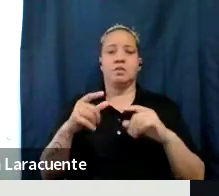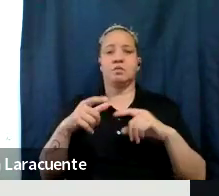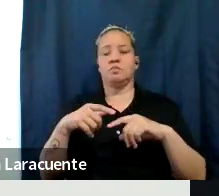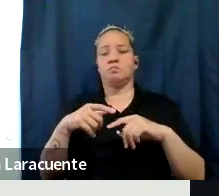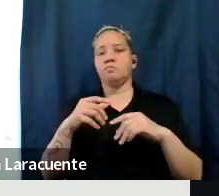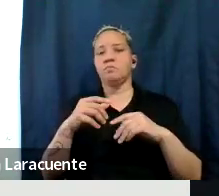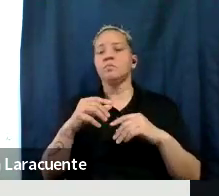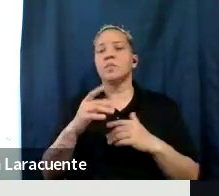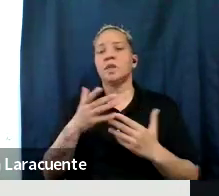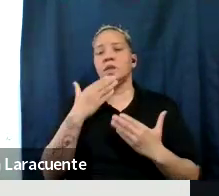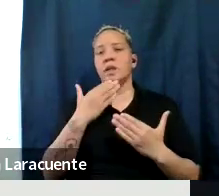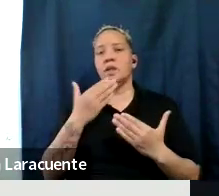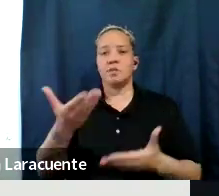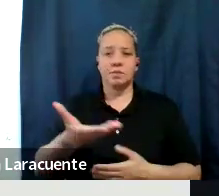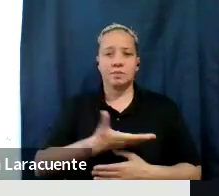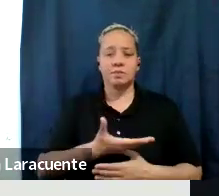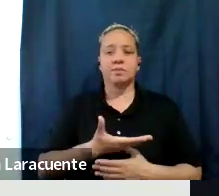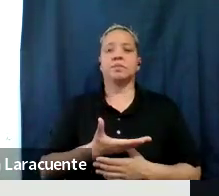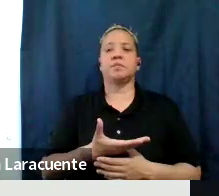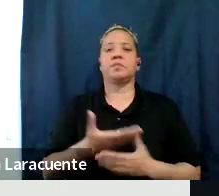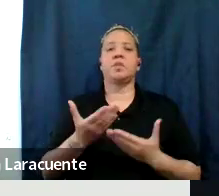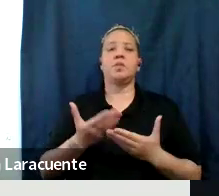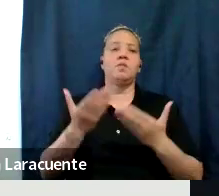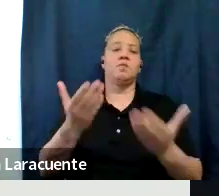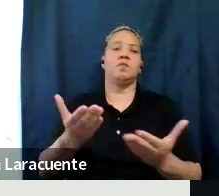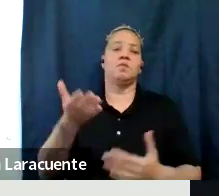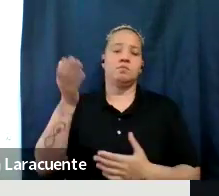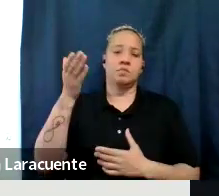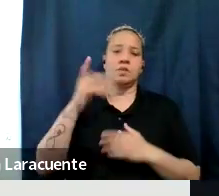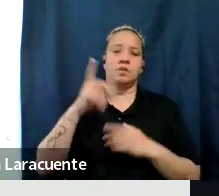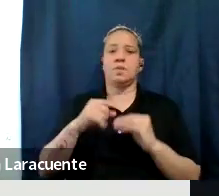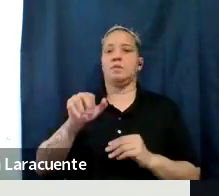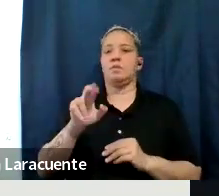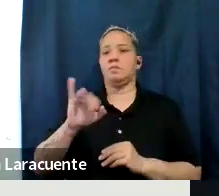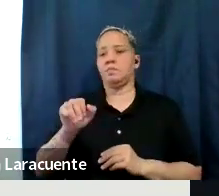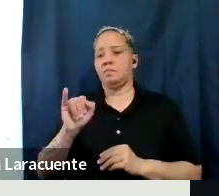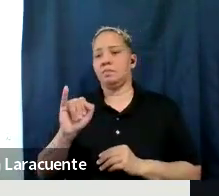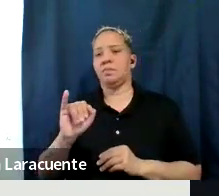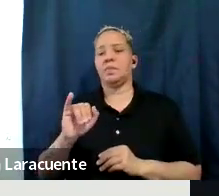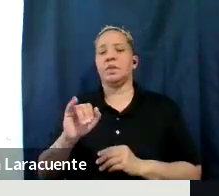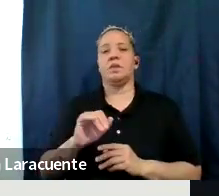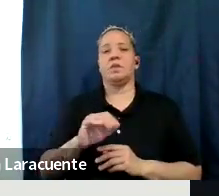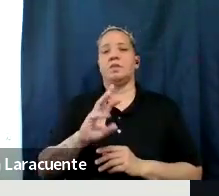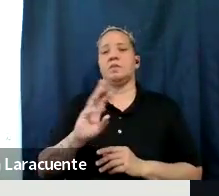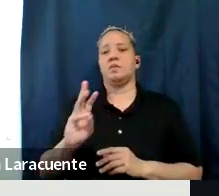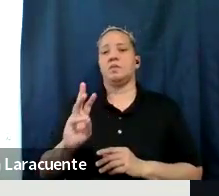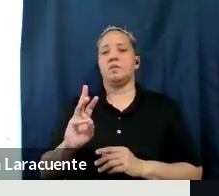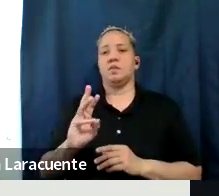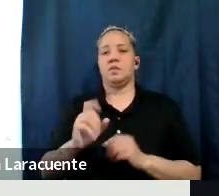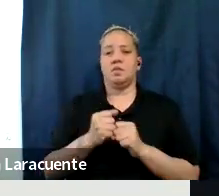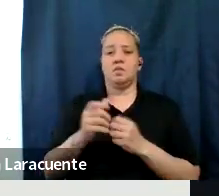por haber aceptado esta invitación, para haber ofrecido la charla sobre Juan Ramón Jiménez ante sus 66 años de haber